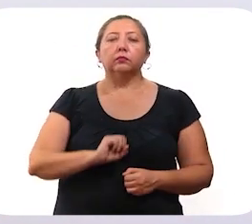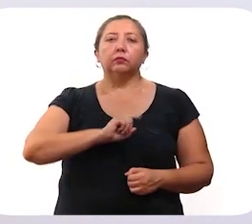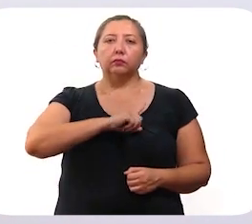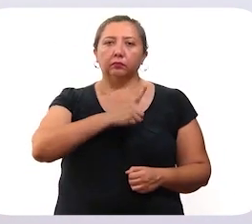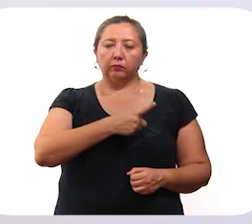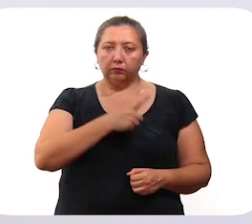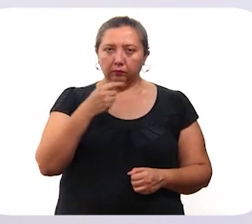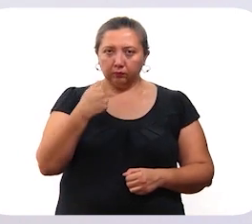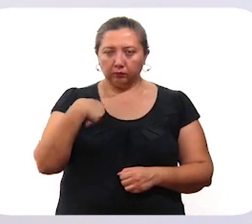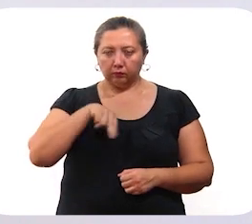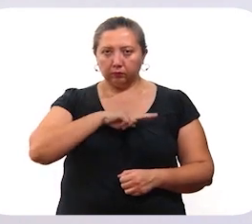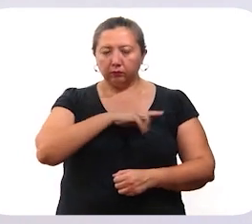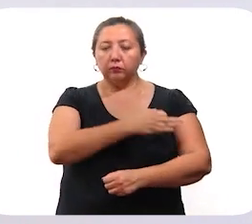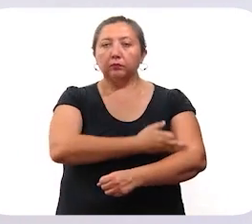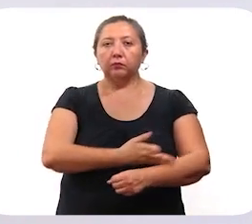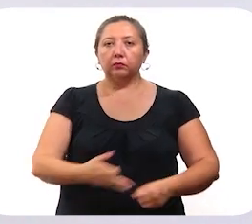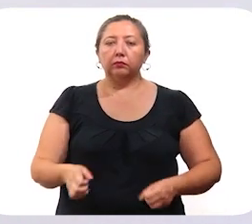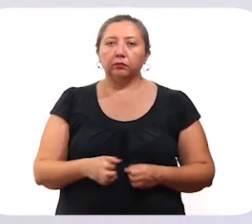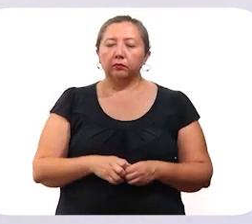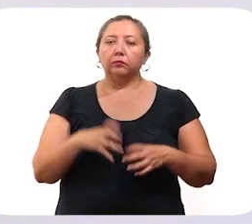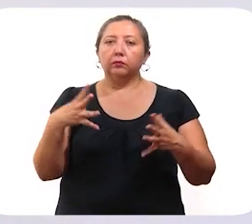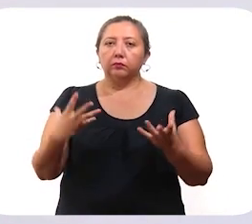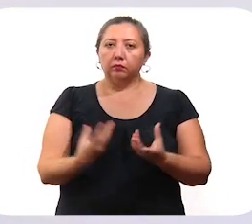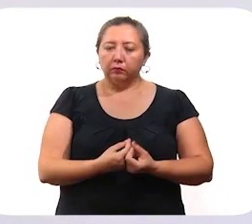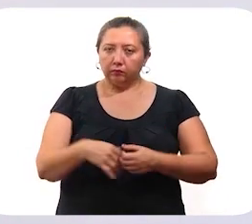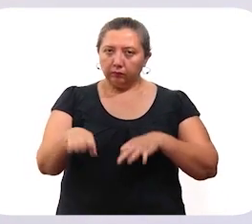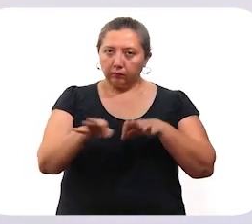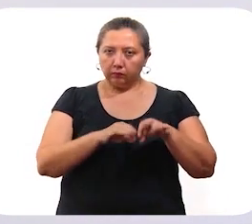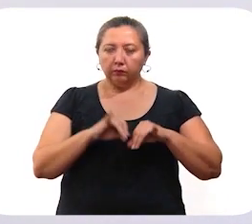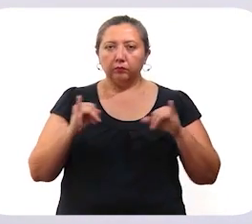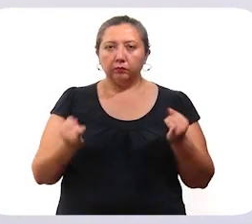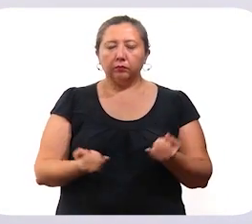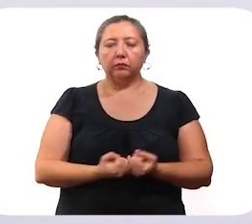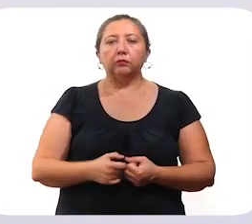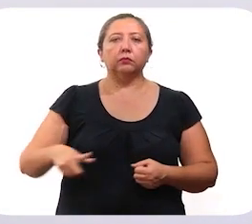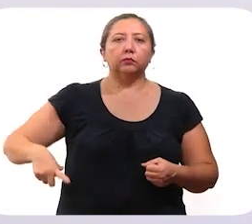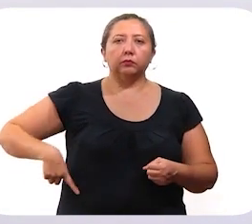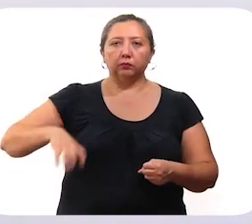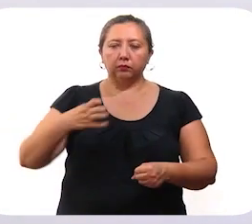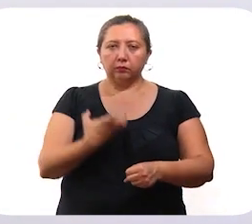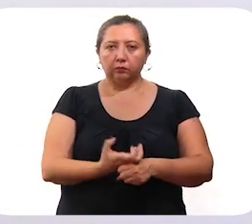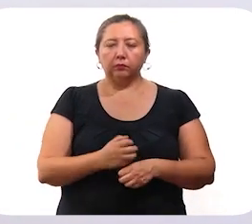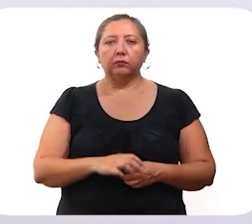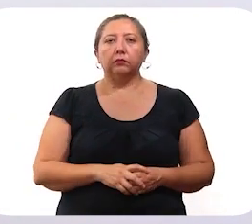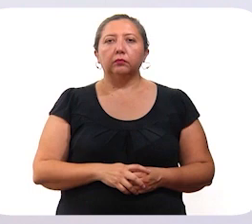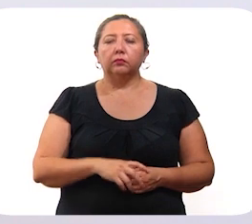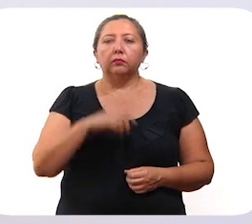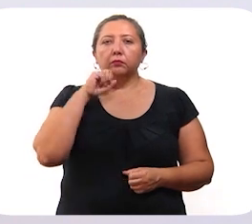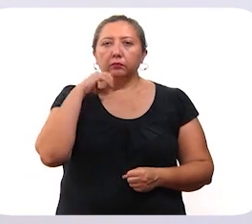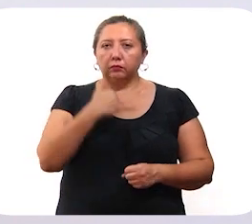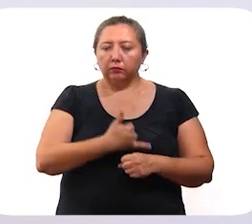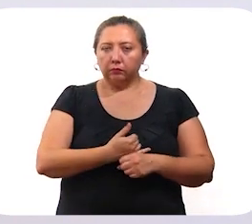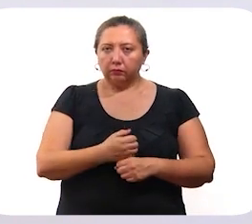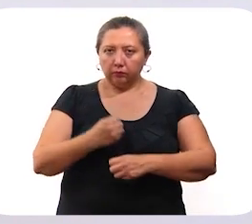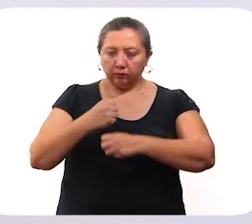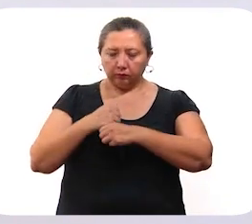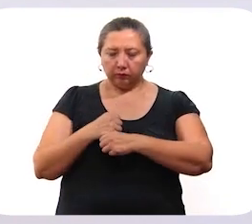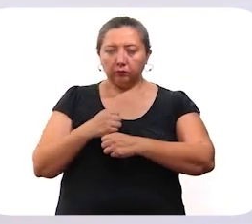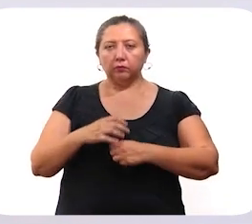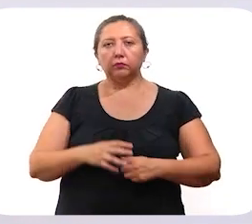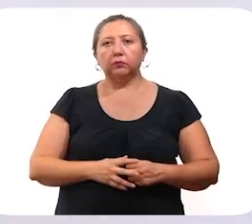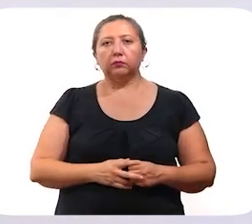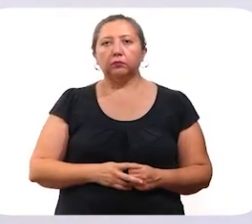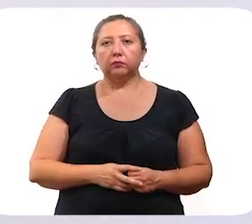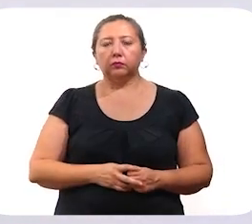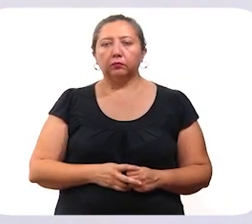nuestra salud y la de nuestras familias. Estamos trabajando de manera conjunta el gobierno del estado, la Secretaría de Bienestar y